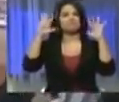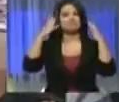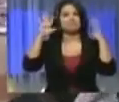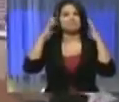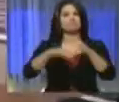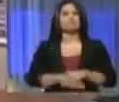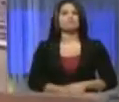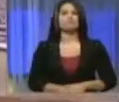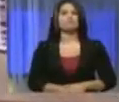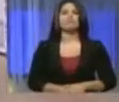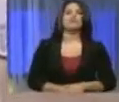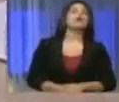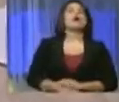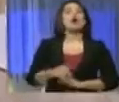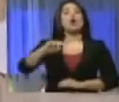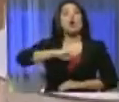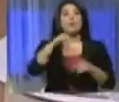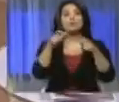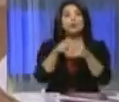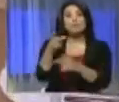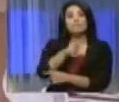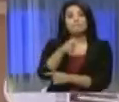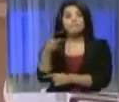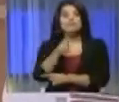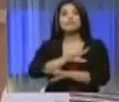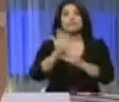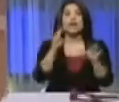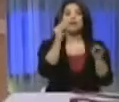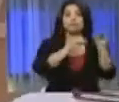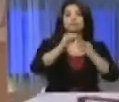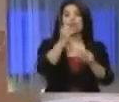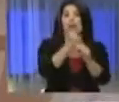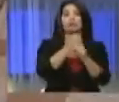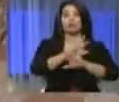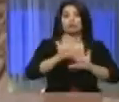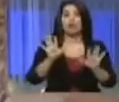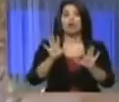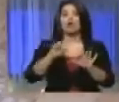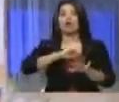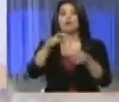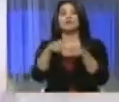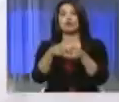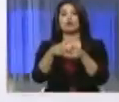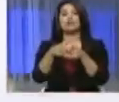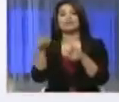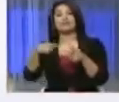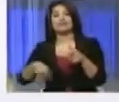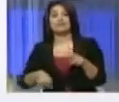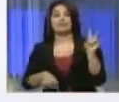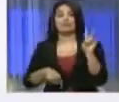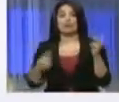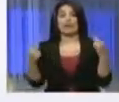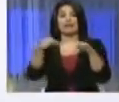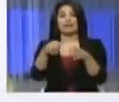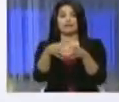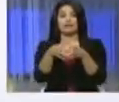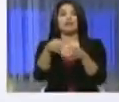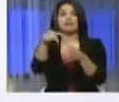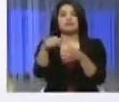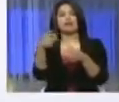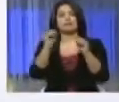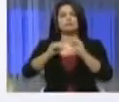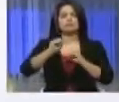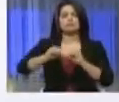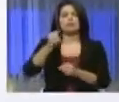La comisión mixta está elaborando, ya vamos a hablar de ese tema, está elaborando alrededor de la agenda